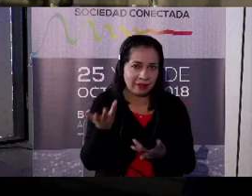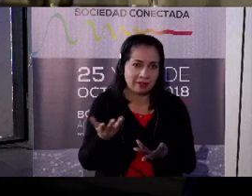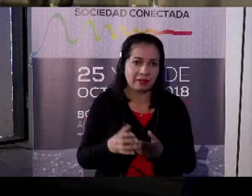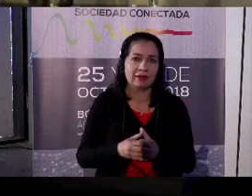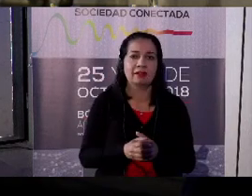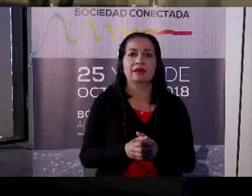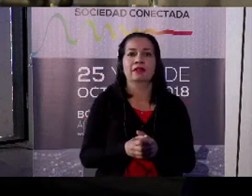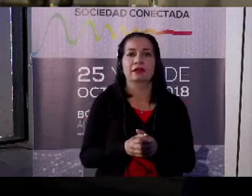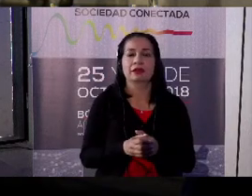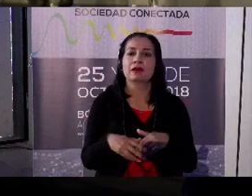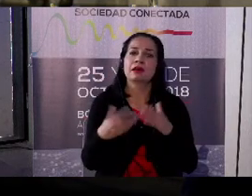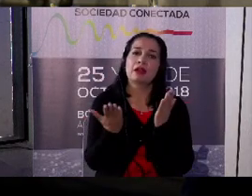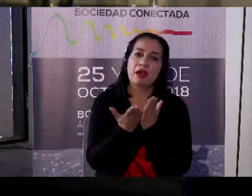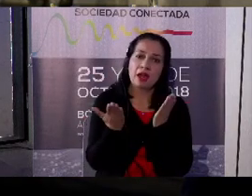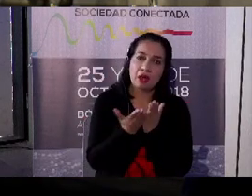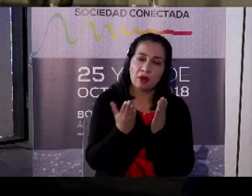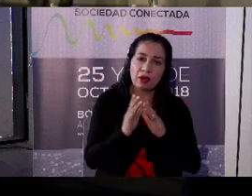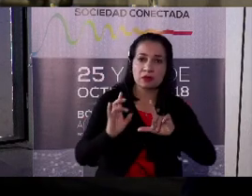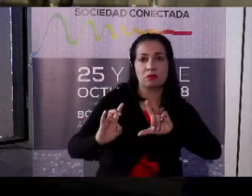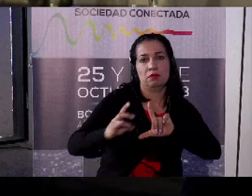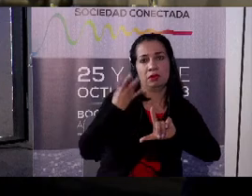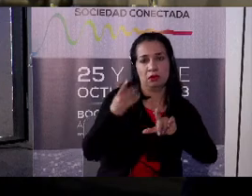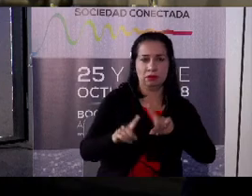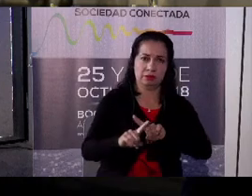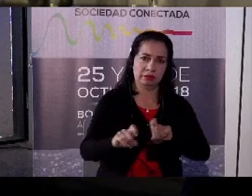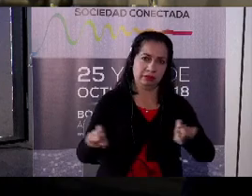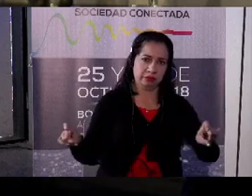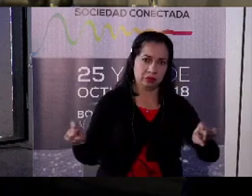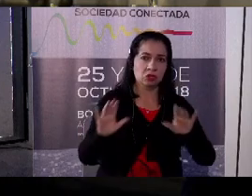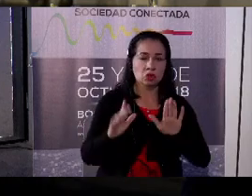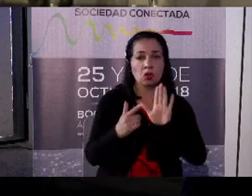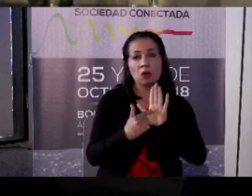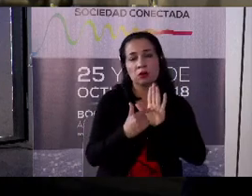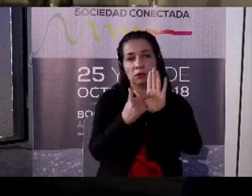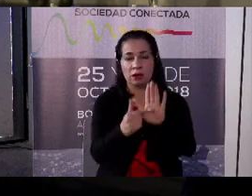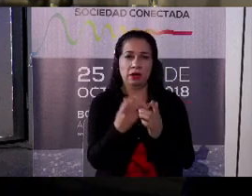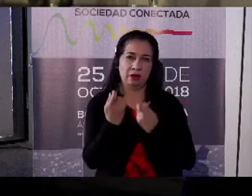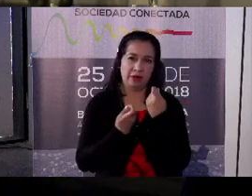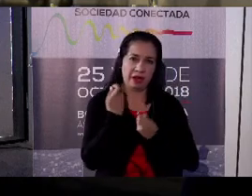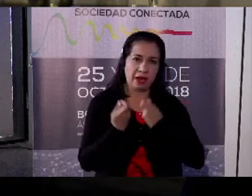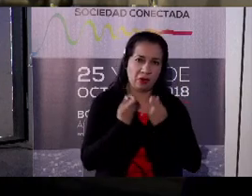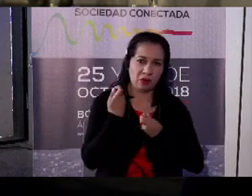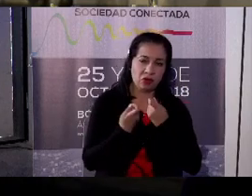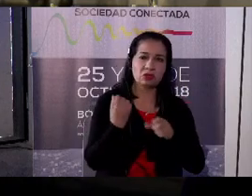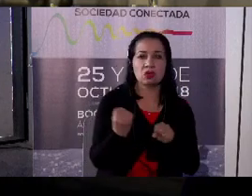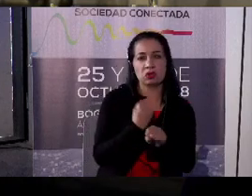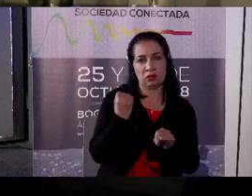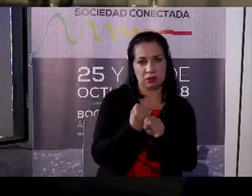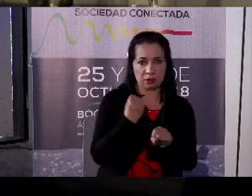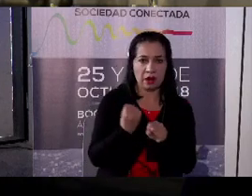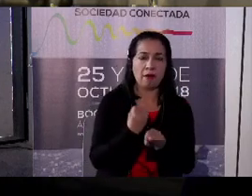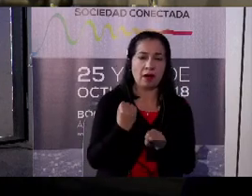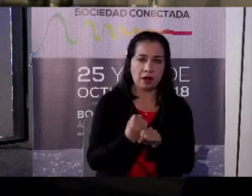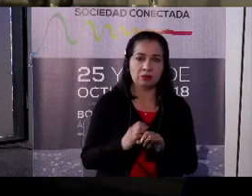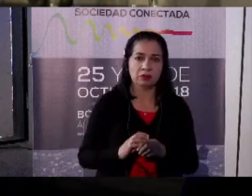inteligente educación virtual etcétera eso es un modelo de negocios con el cual trabajamos